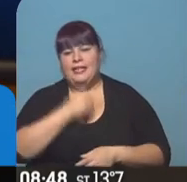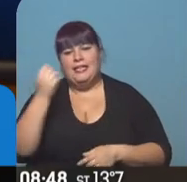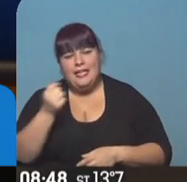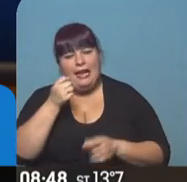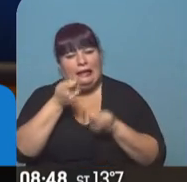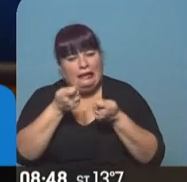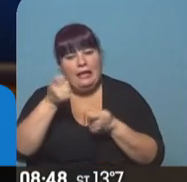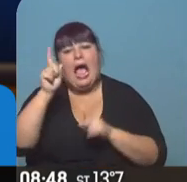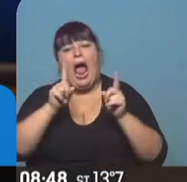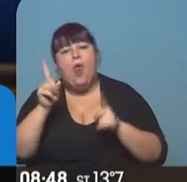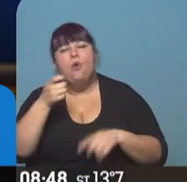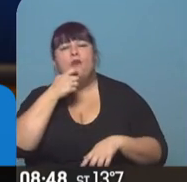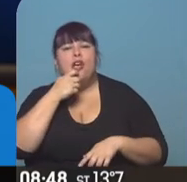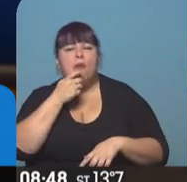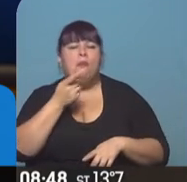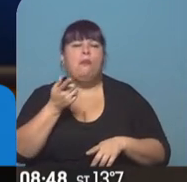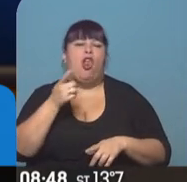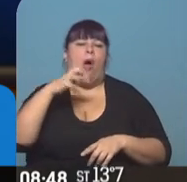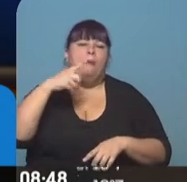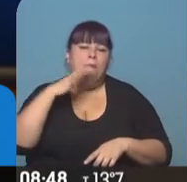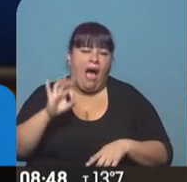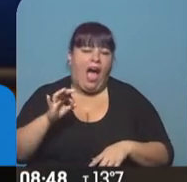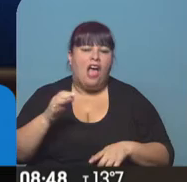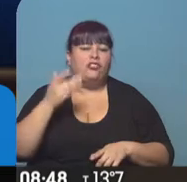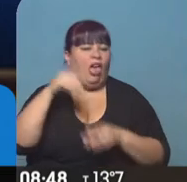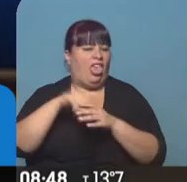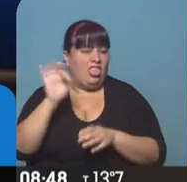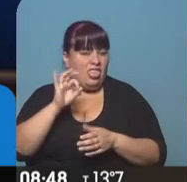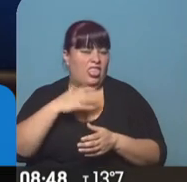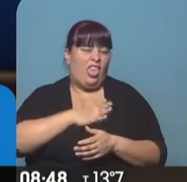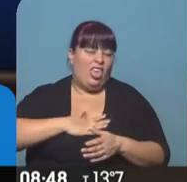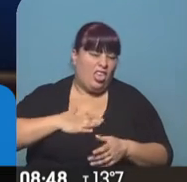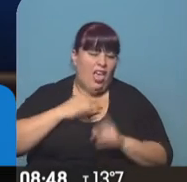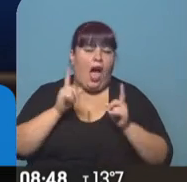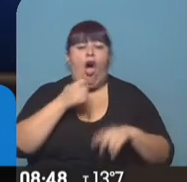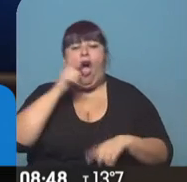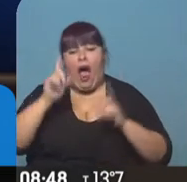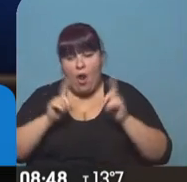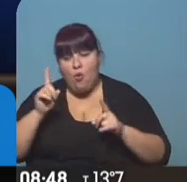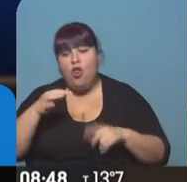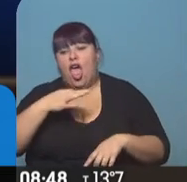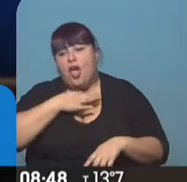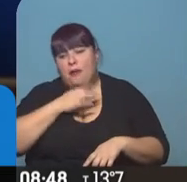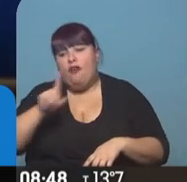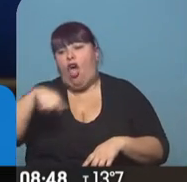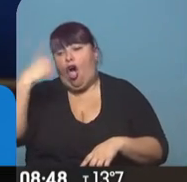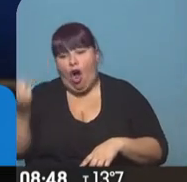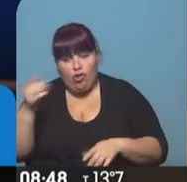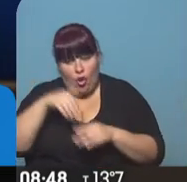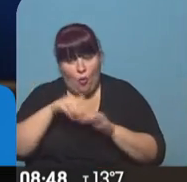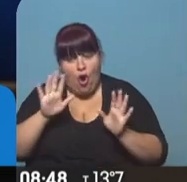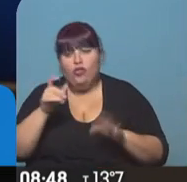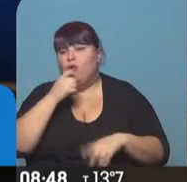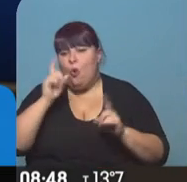convencer a aquellos que tal vez en las pasos no han ido a votar o inclusive a quienes prefieren otra opción pero